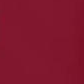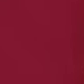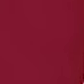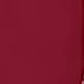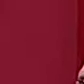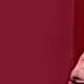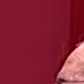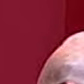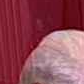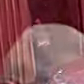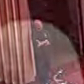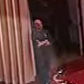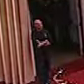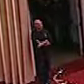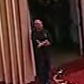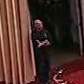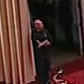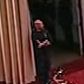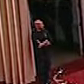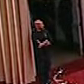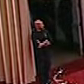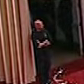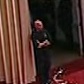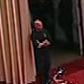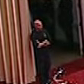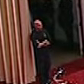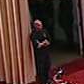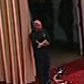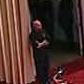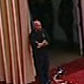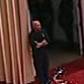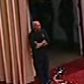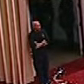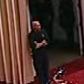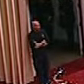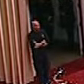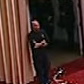buenas noches y que tengan un feliz fin de semana y un feliz término del Día de San Cecilio.